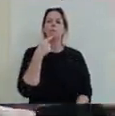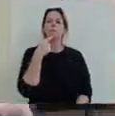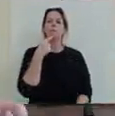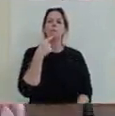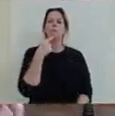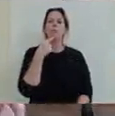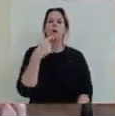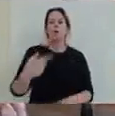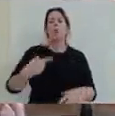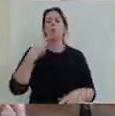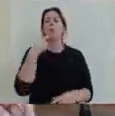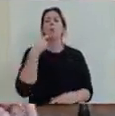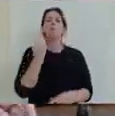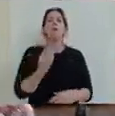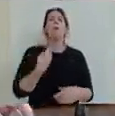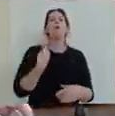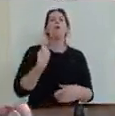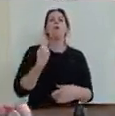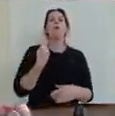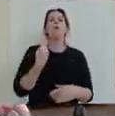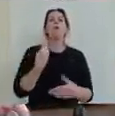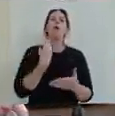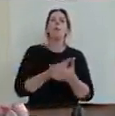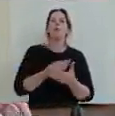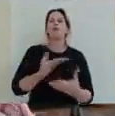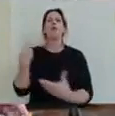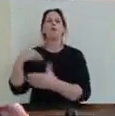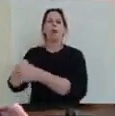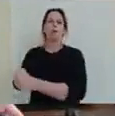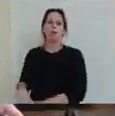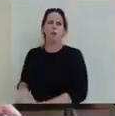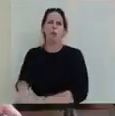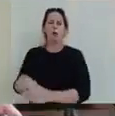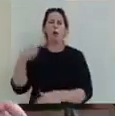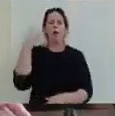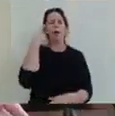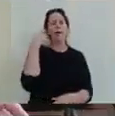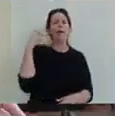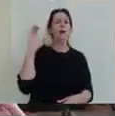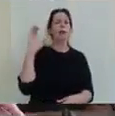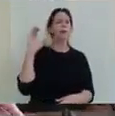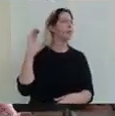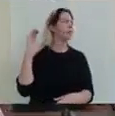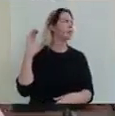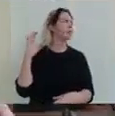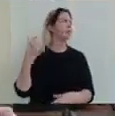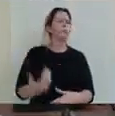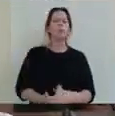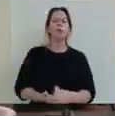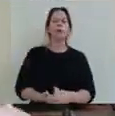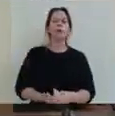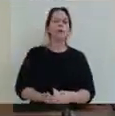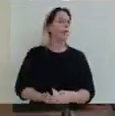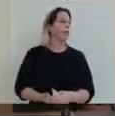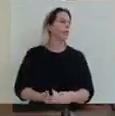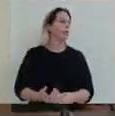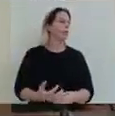archivo, nosotros sostenemos, creemos que es inoportuno solicitar en este